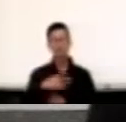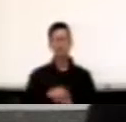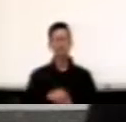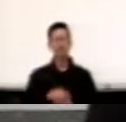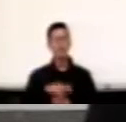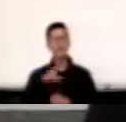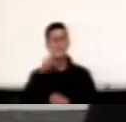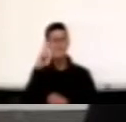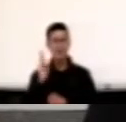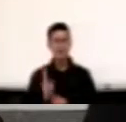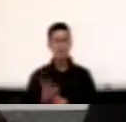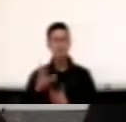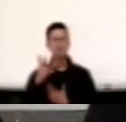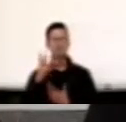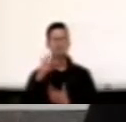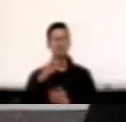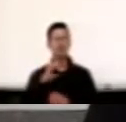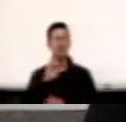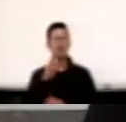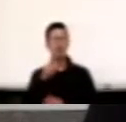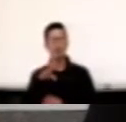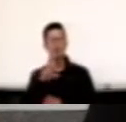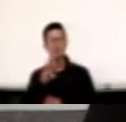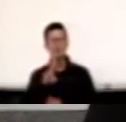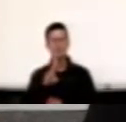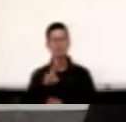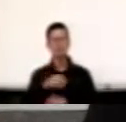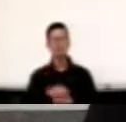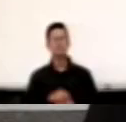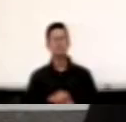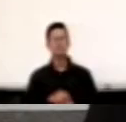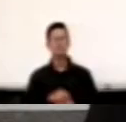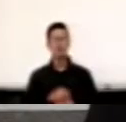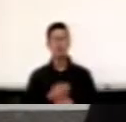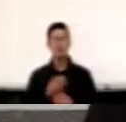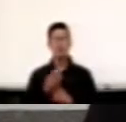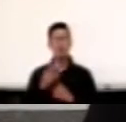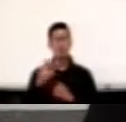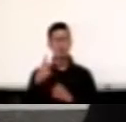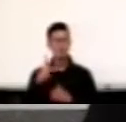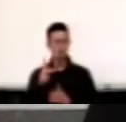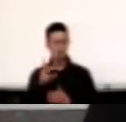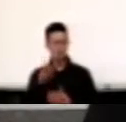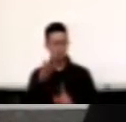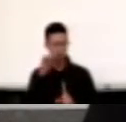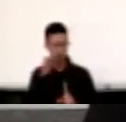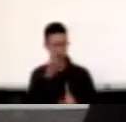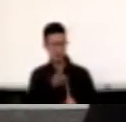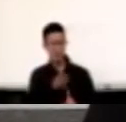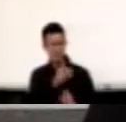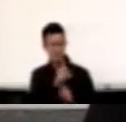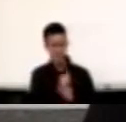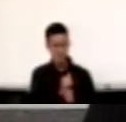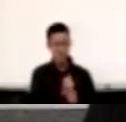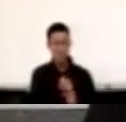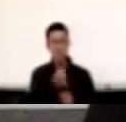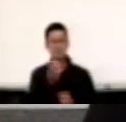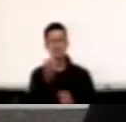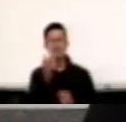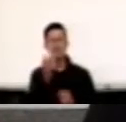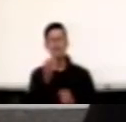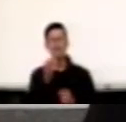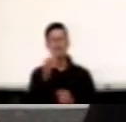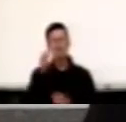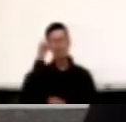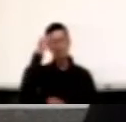coordinador del libro Democracia, Ensayos de Filosofía Política y Jurídica. Sus líneas de investigación e interés son filosofía moral